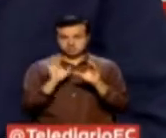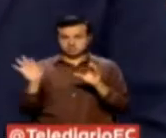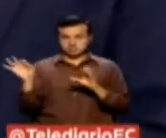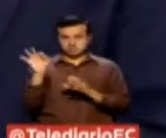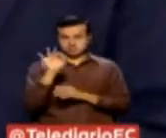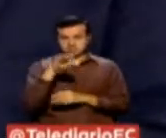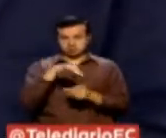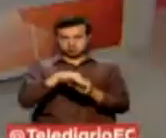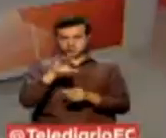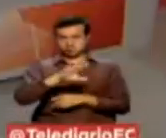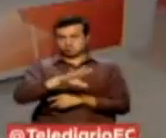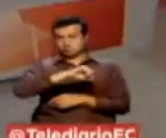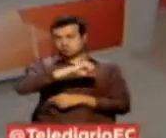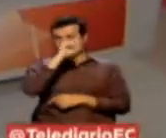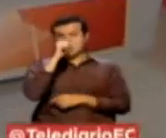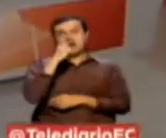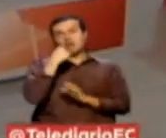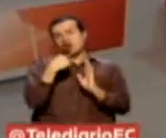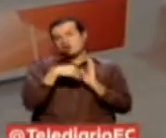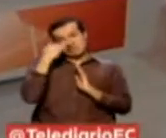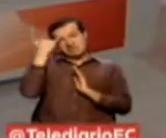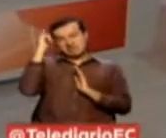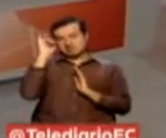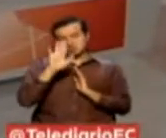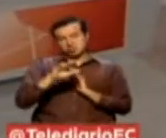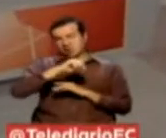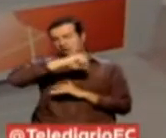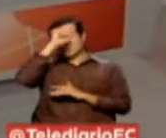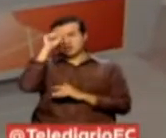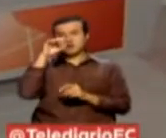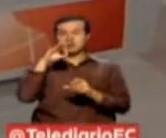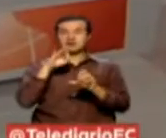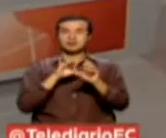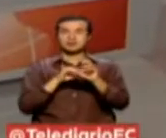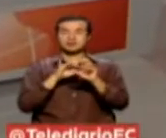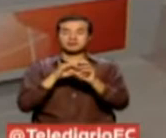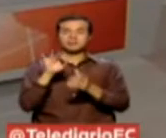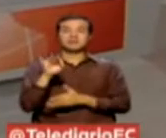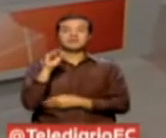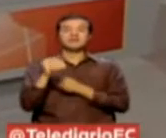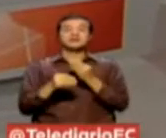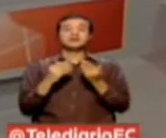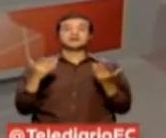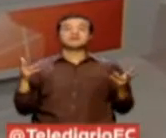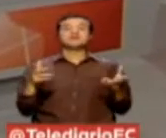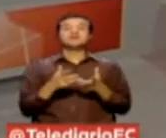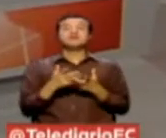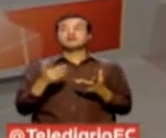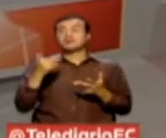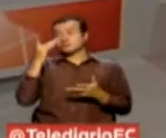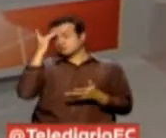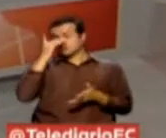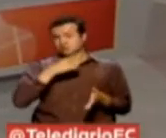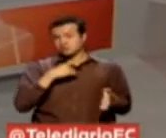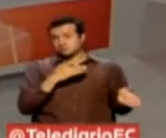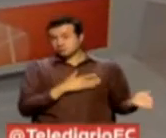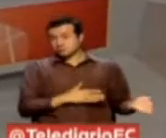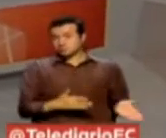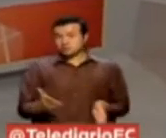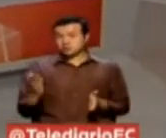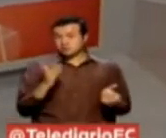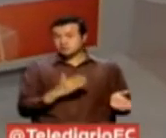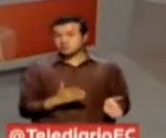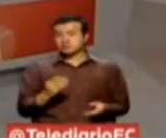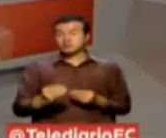de convertirse en consejero de Participación Ciudadana y Control Social, ¿cuáles serían las primeras medidas que